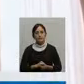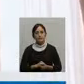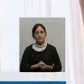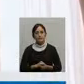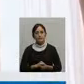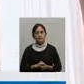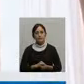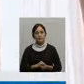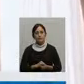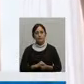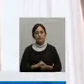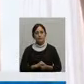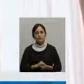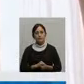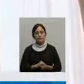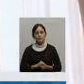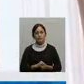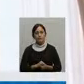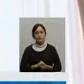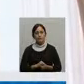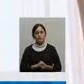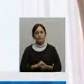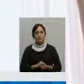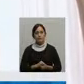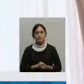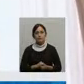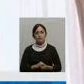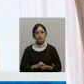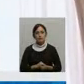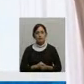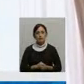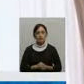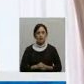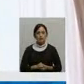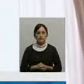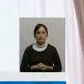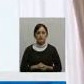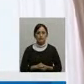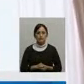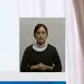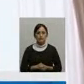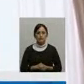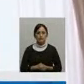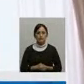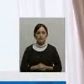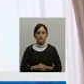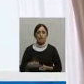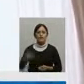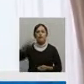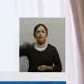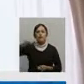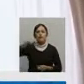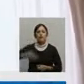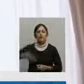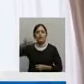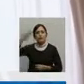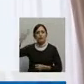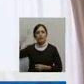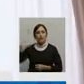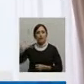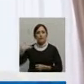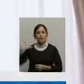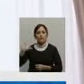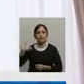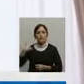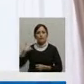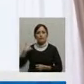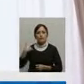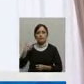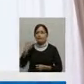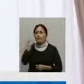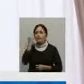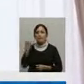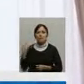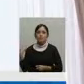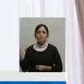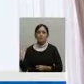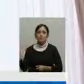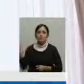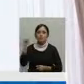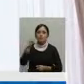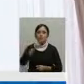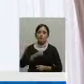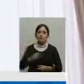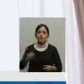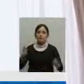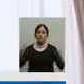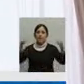Primer ministro Trudeau en noviembre y ahora tenemos un plan de lucha, un plan de desarrollo con